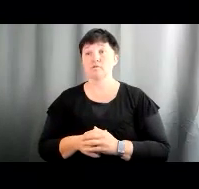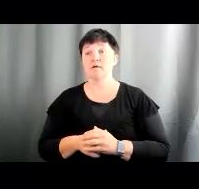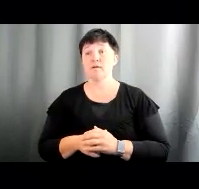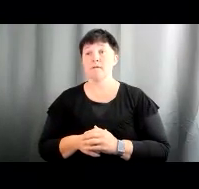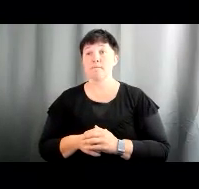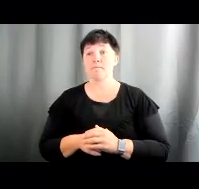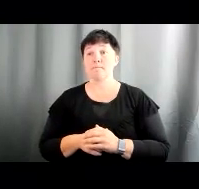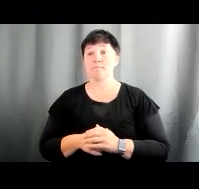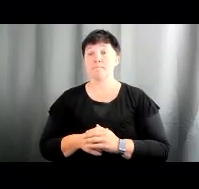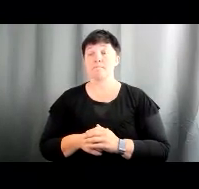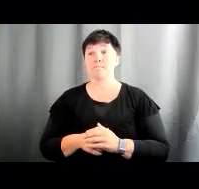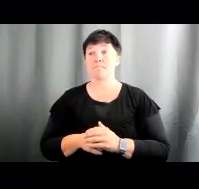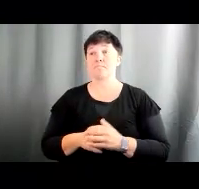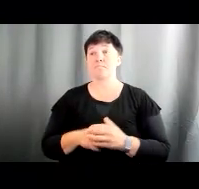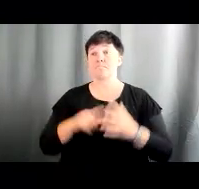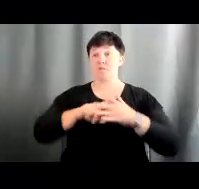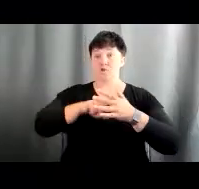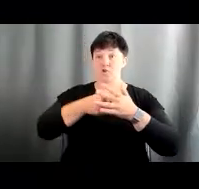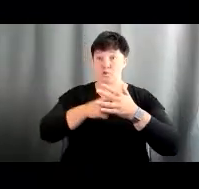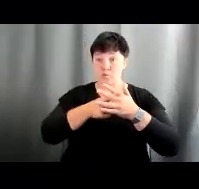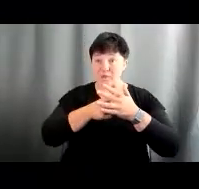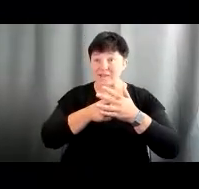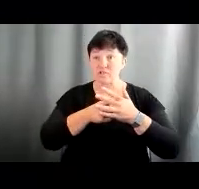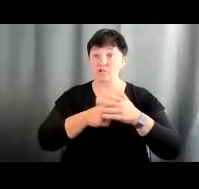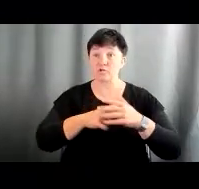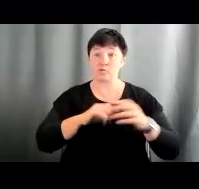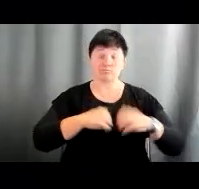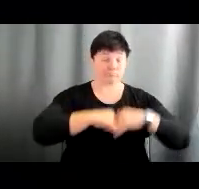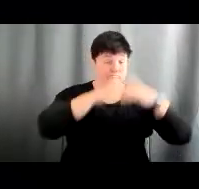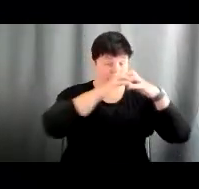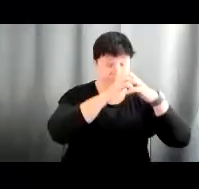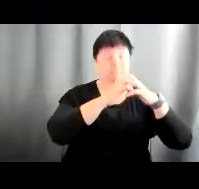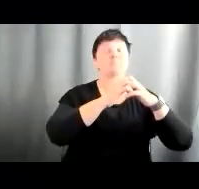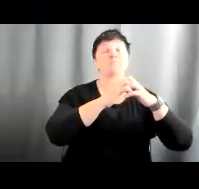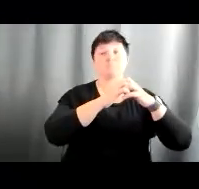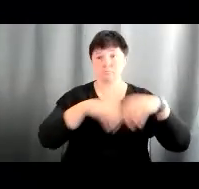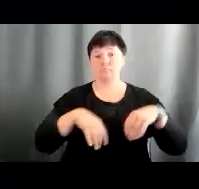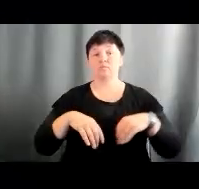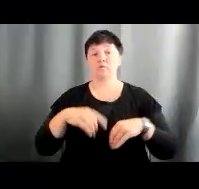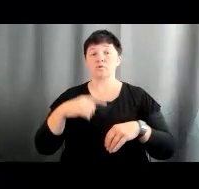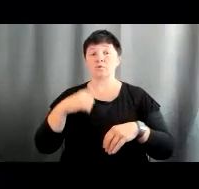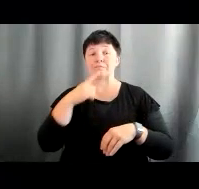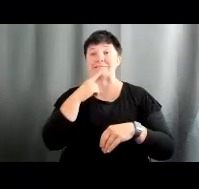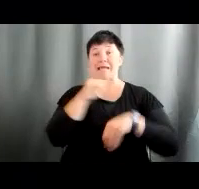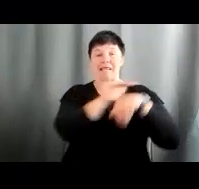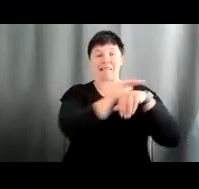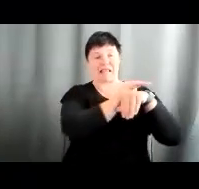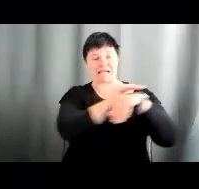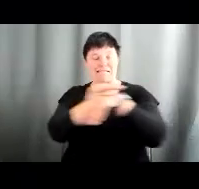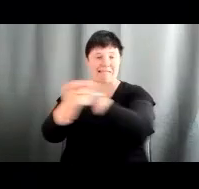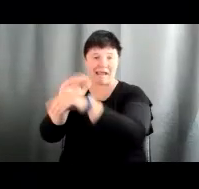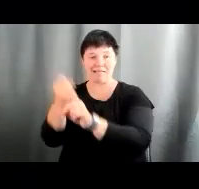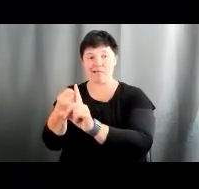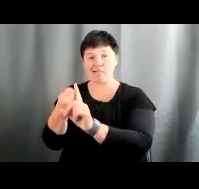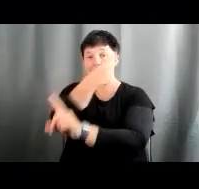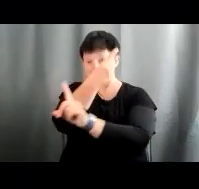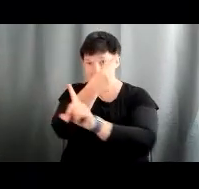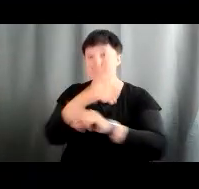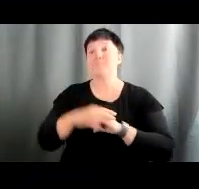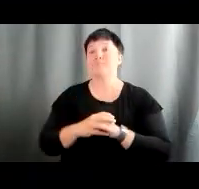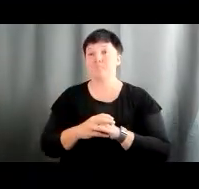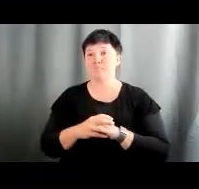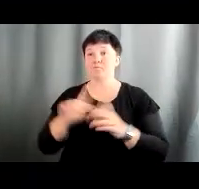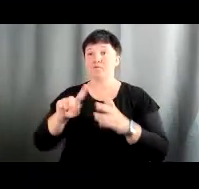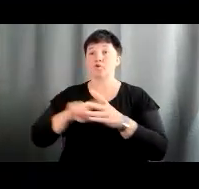Las originales, Bill, son las observaciones nocturnas de anomalías. Empezamos con los datos temporales de la resolución más alta posible